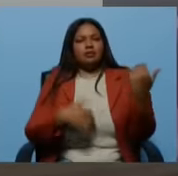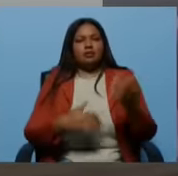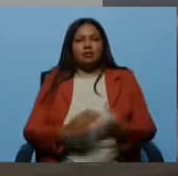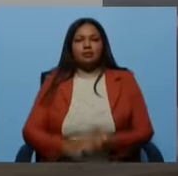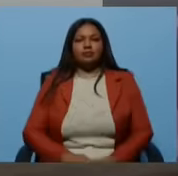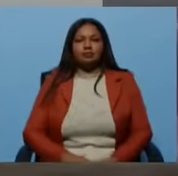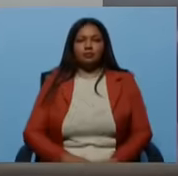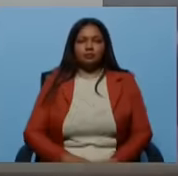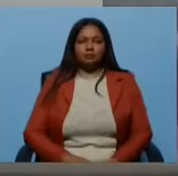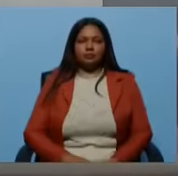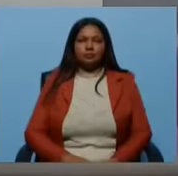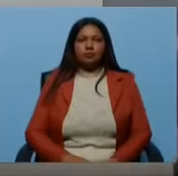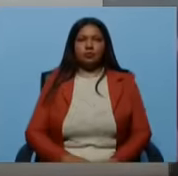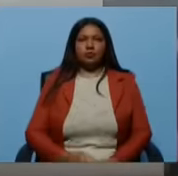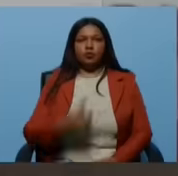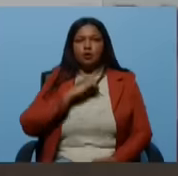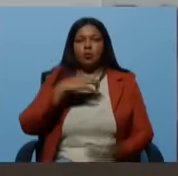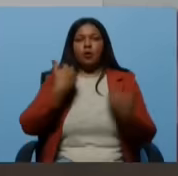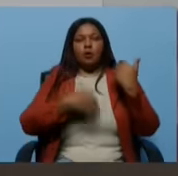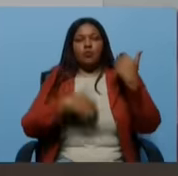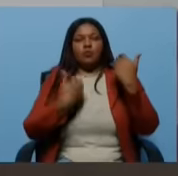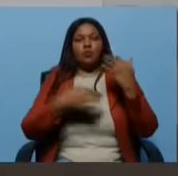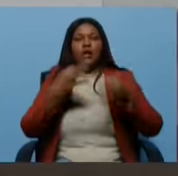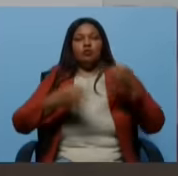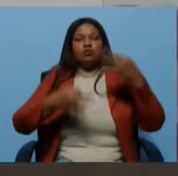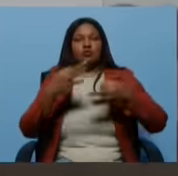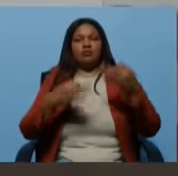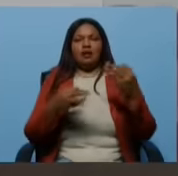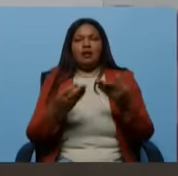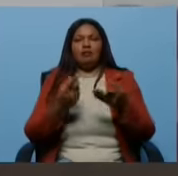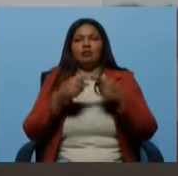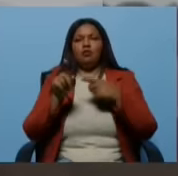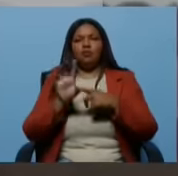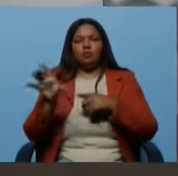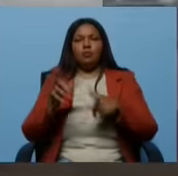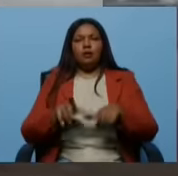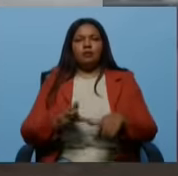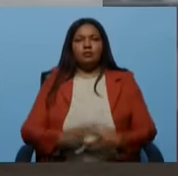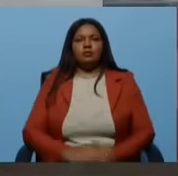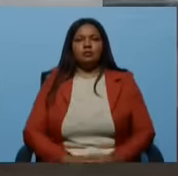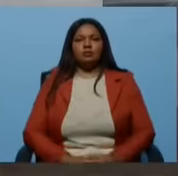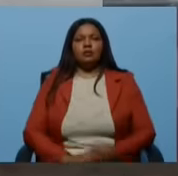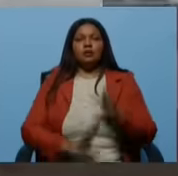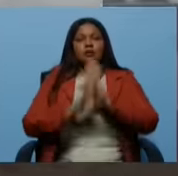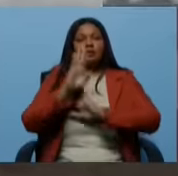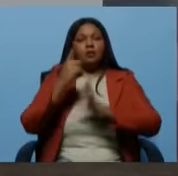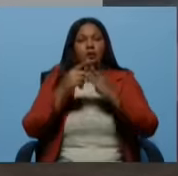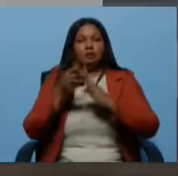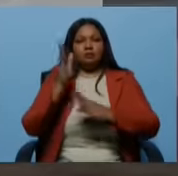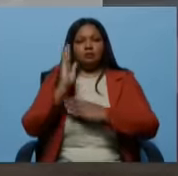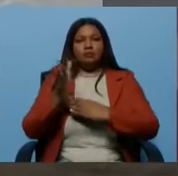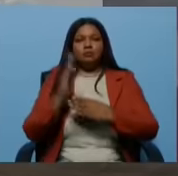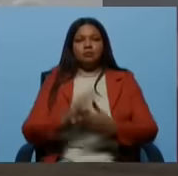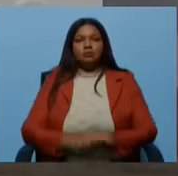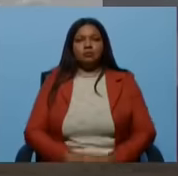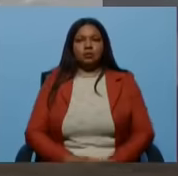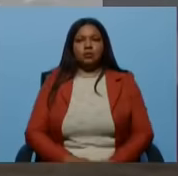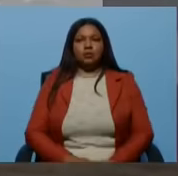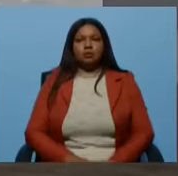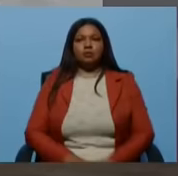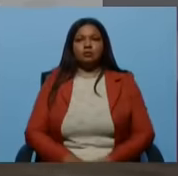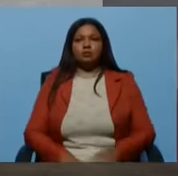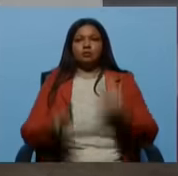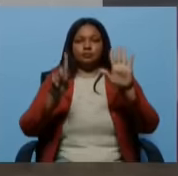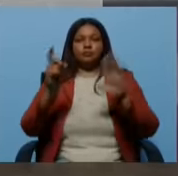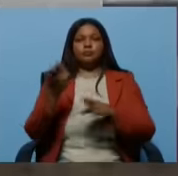eso hablamos de justicia extraterritorial y de medidas que se desarrollan a partir de las sanciones. El 6 de agosto de